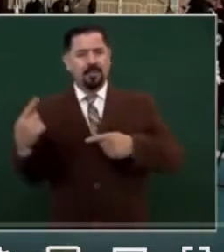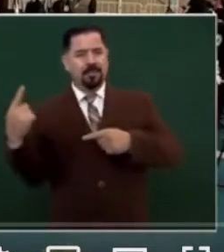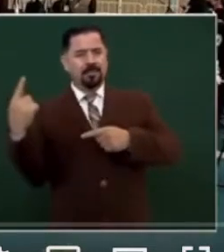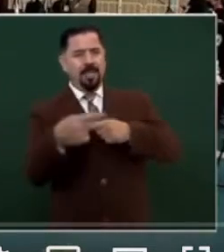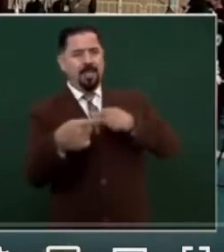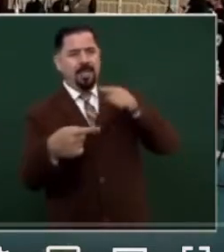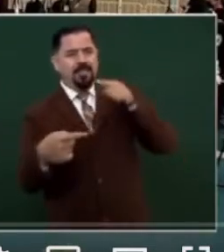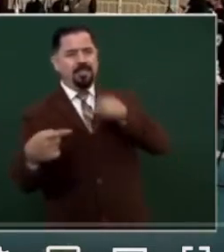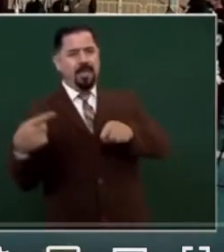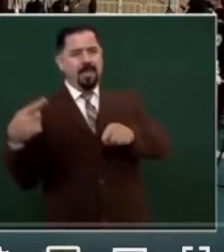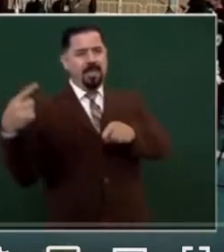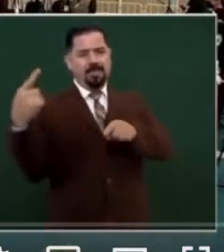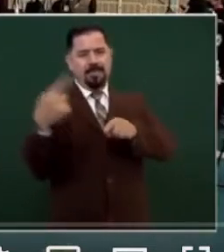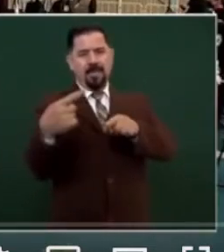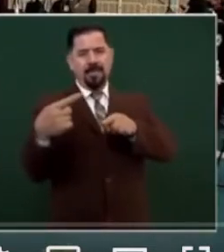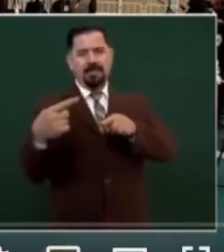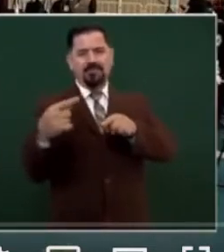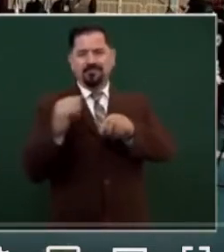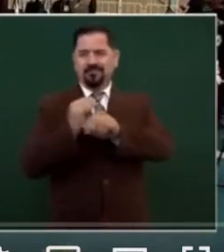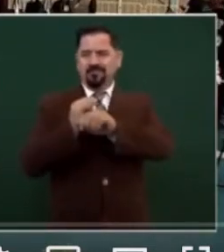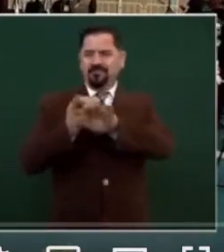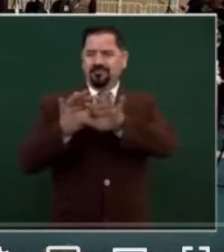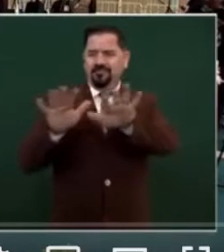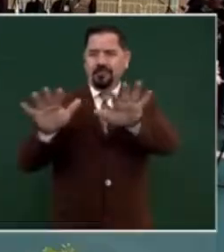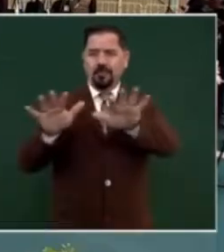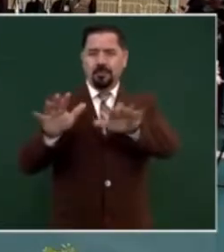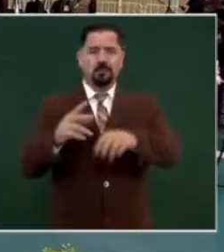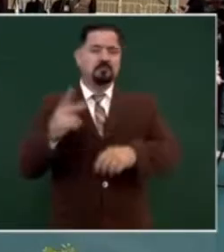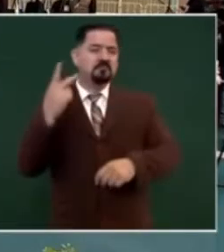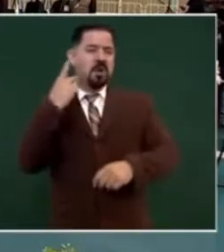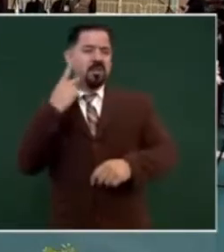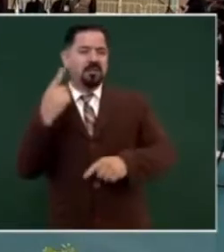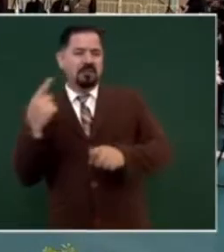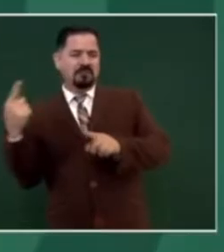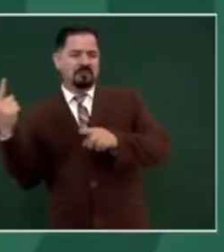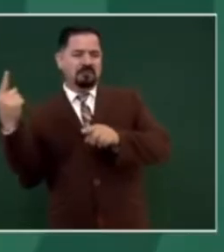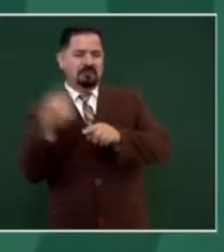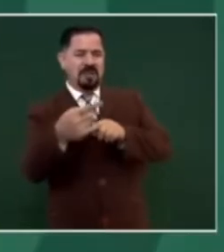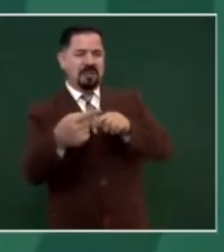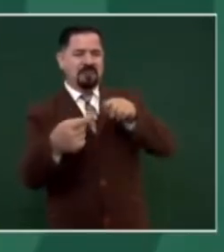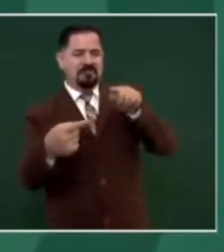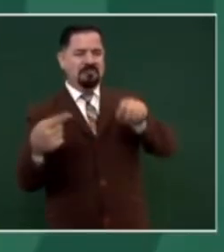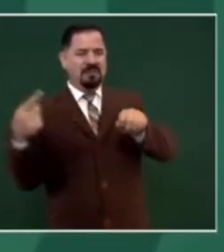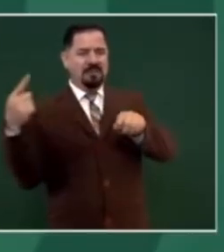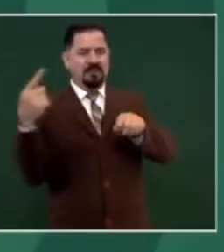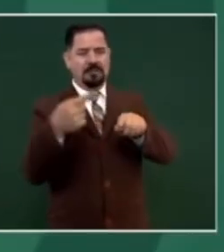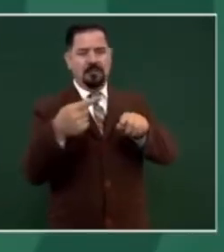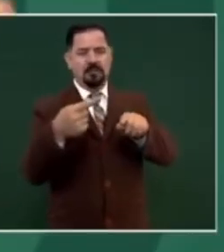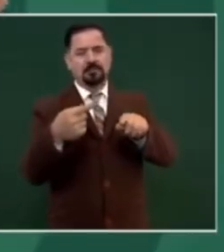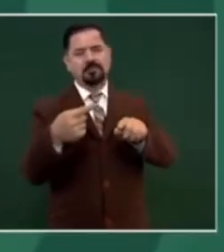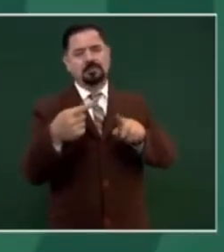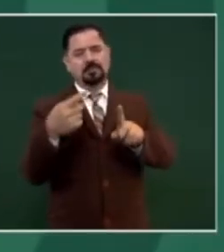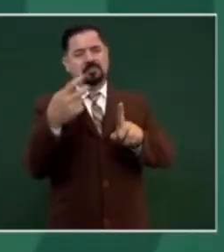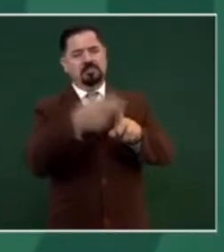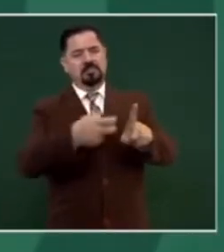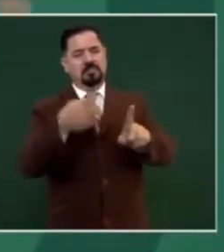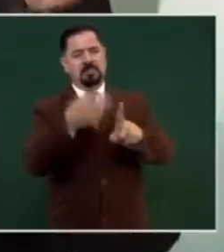públicos políticos y repito sin